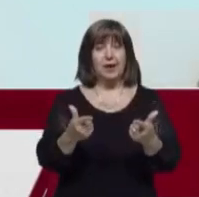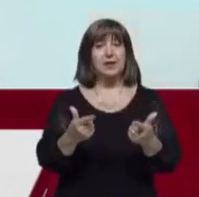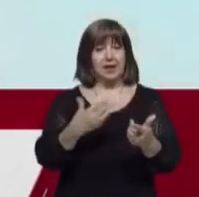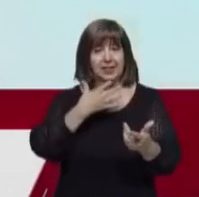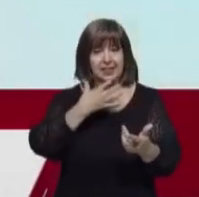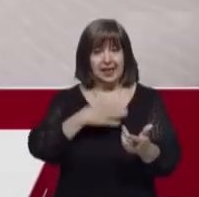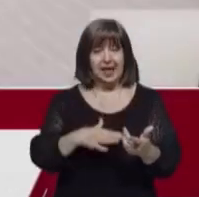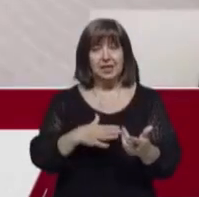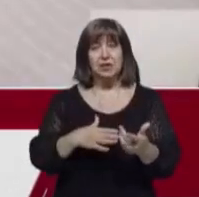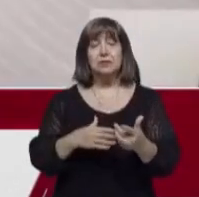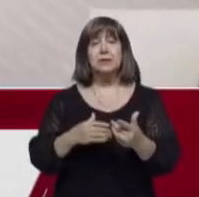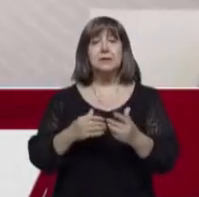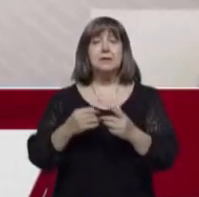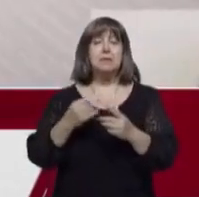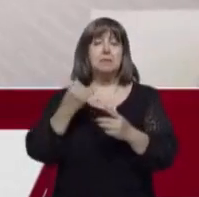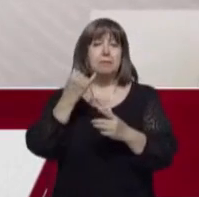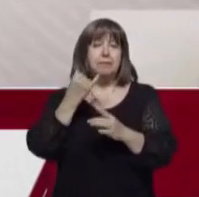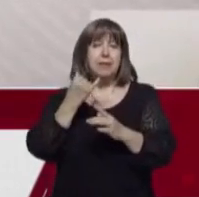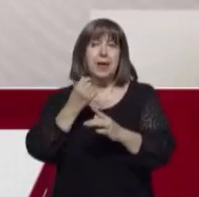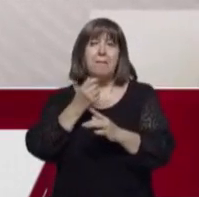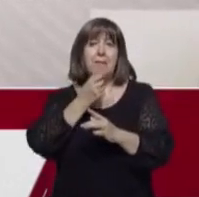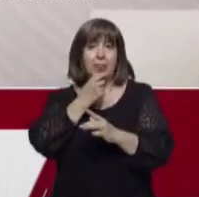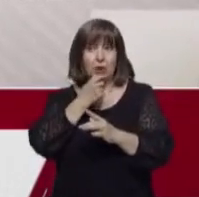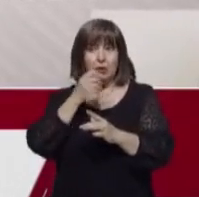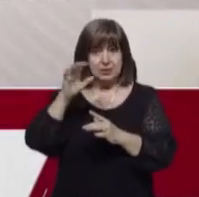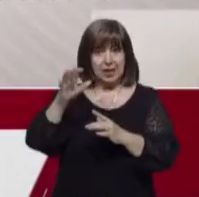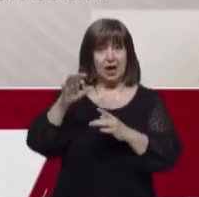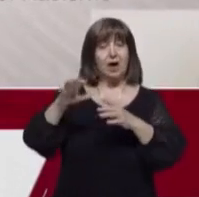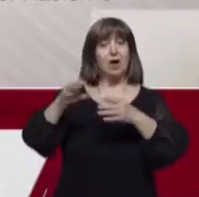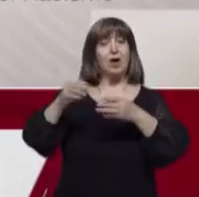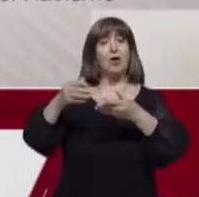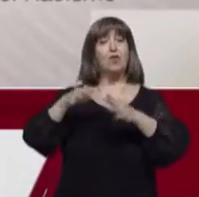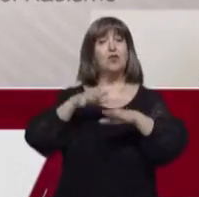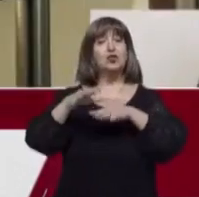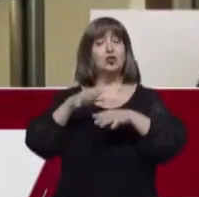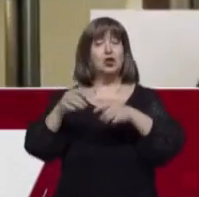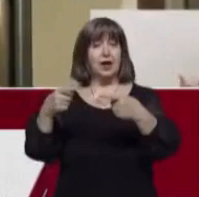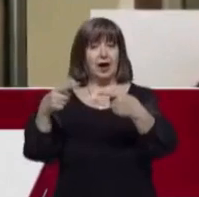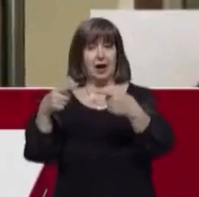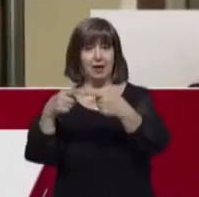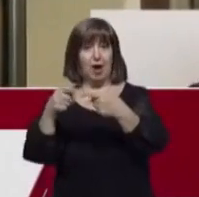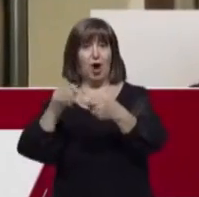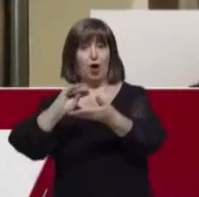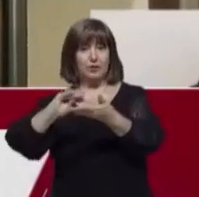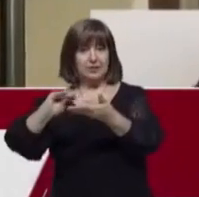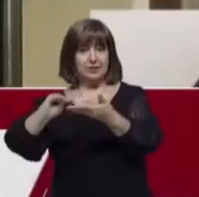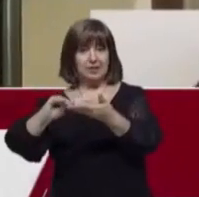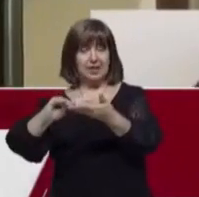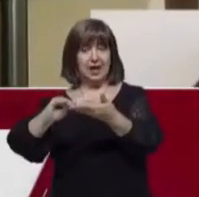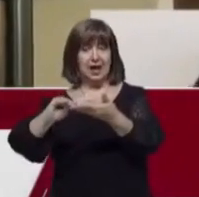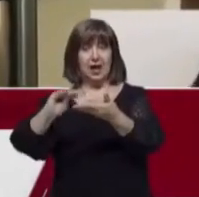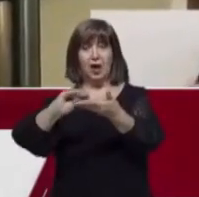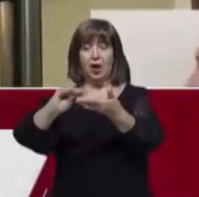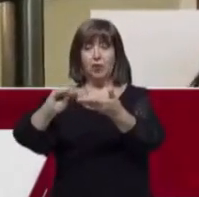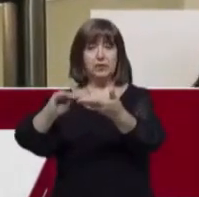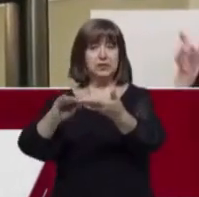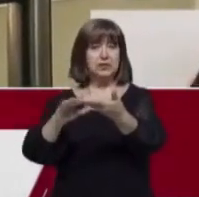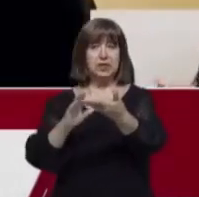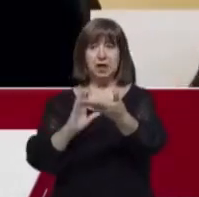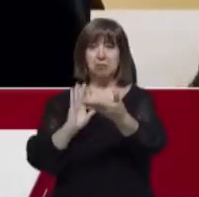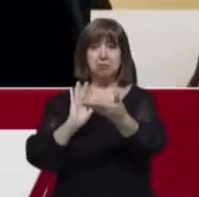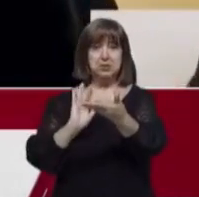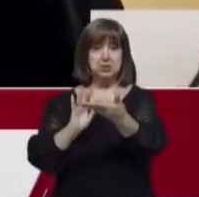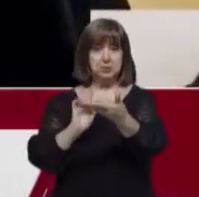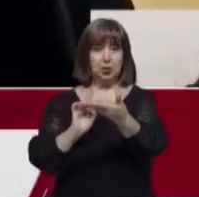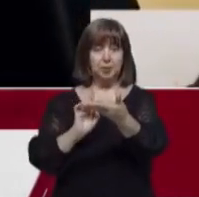de diversidad ha sido una política de gobierno, una política de Estado, esto se ha garantizado y no lo hemos hecho con el instituto, sino